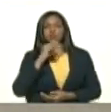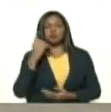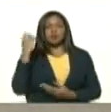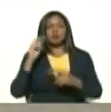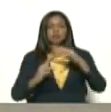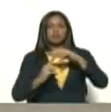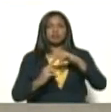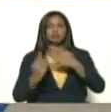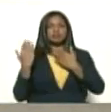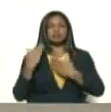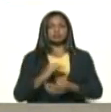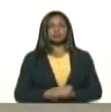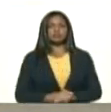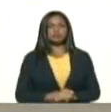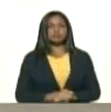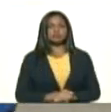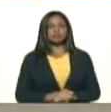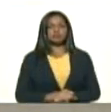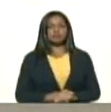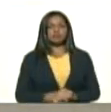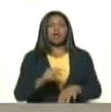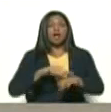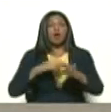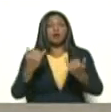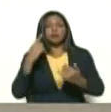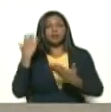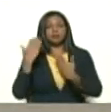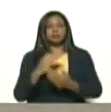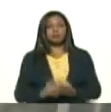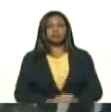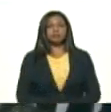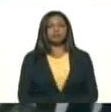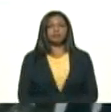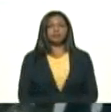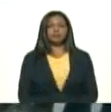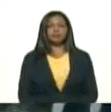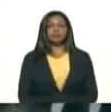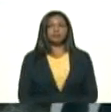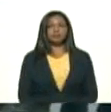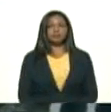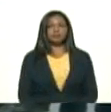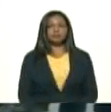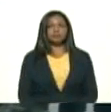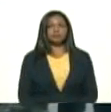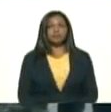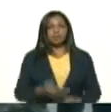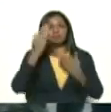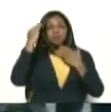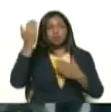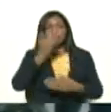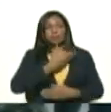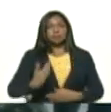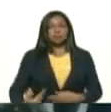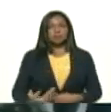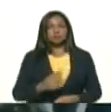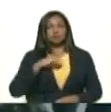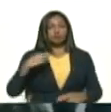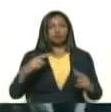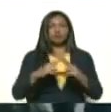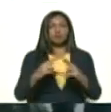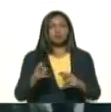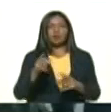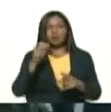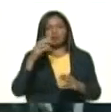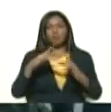Táchira, en vivo y directo, a esta hora. ¡Adelante! Saludos, presidente. Nos encontramos aquí en